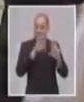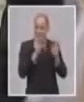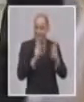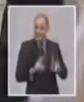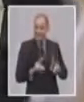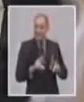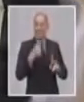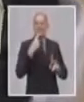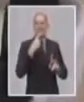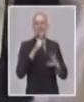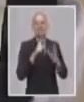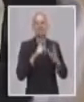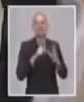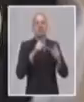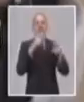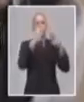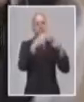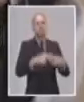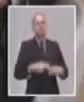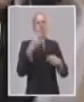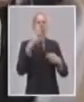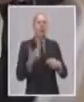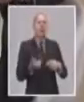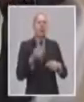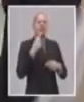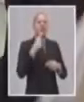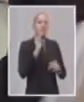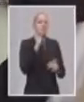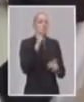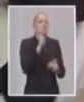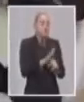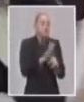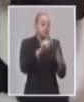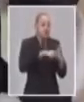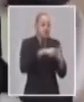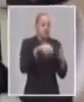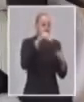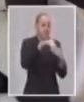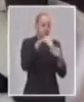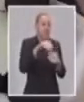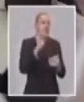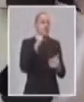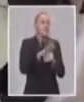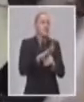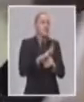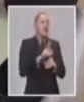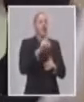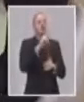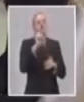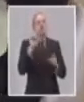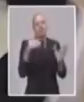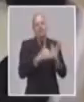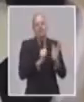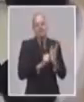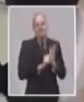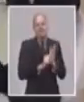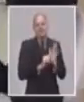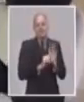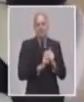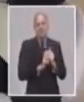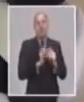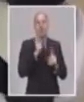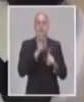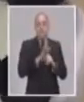que se da el golpe, se multiplicó a otras 250.000 cuentas, ajá, las existentes en Bolivia, en apenas